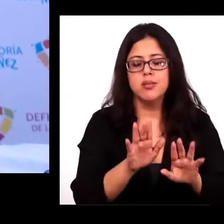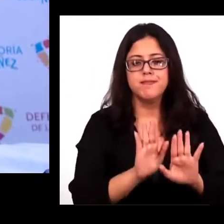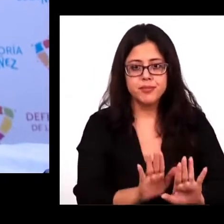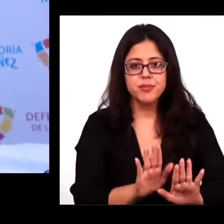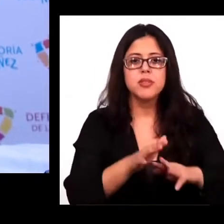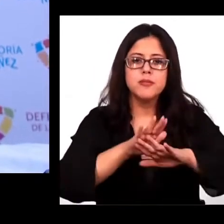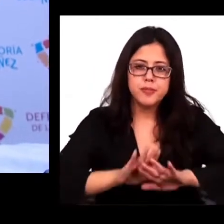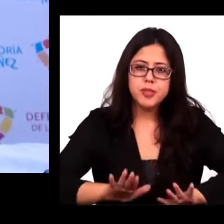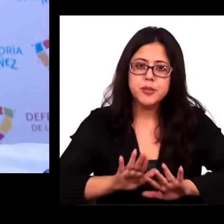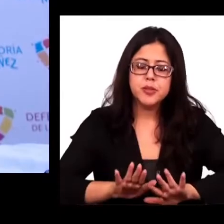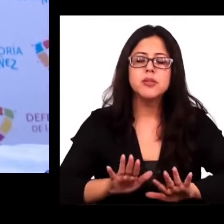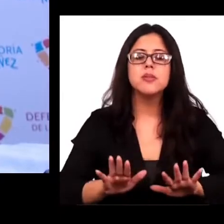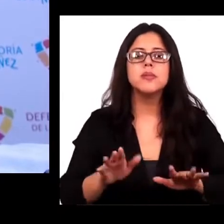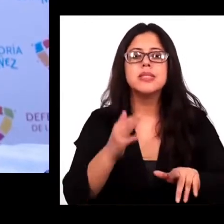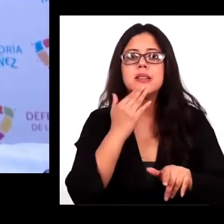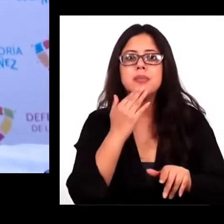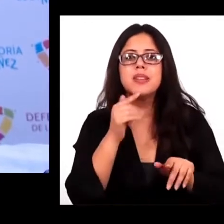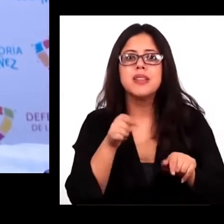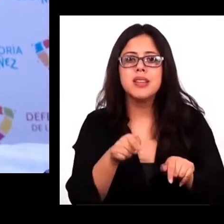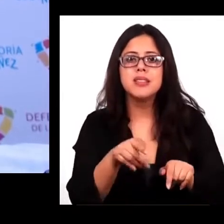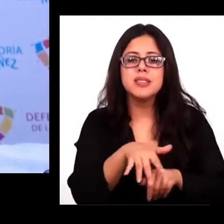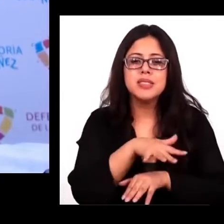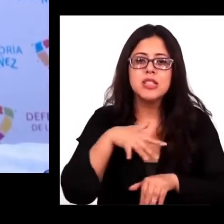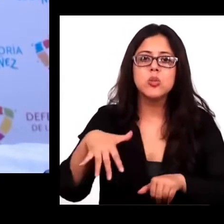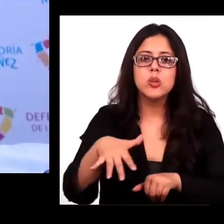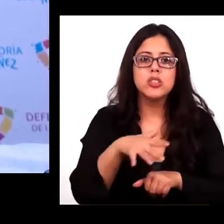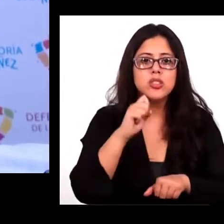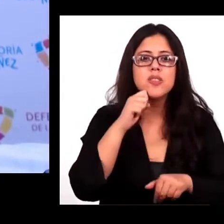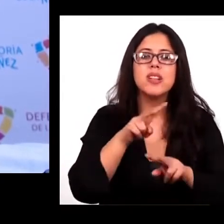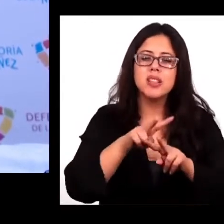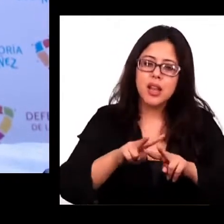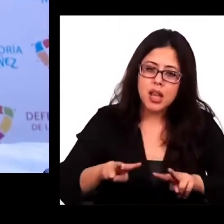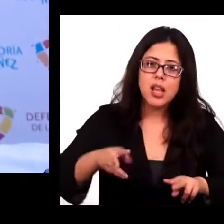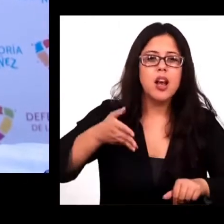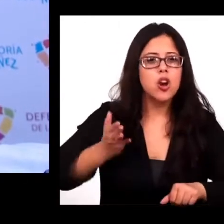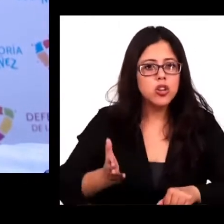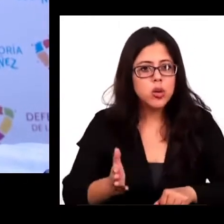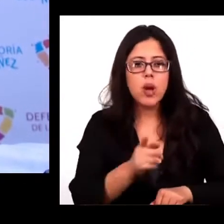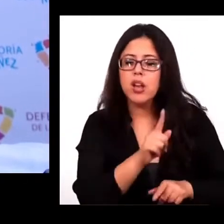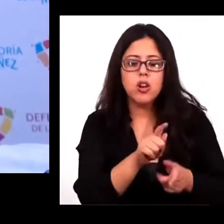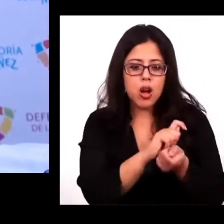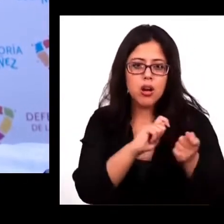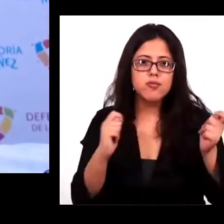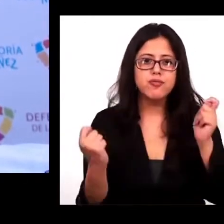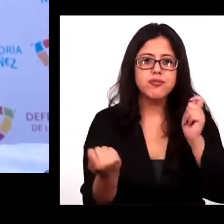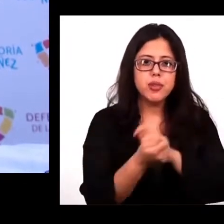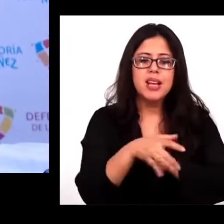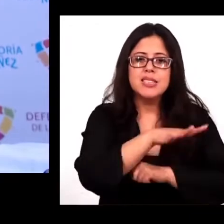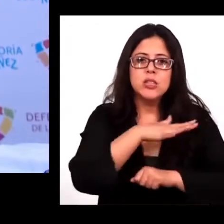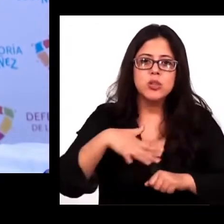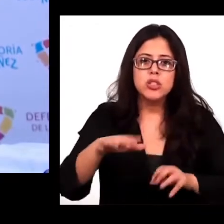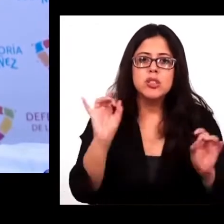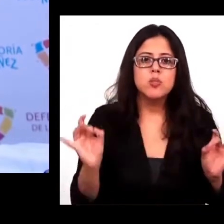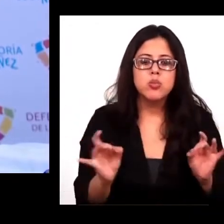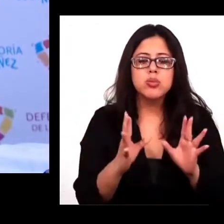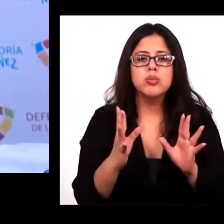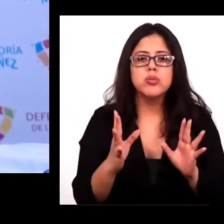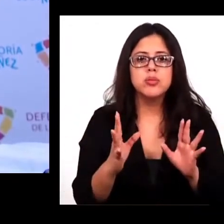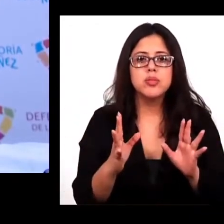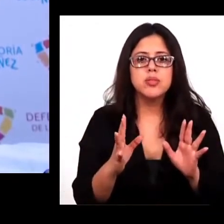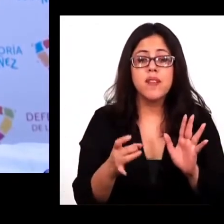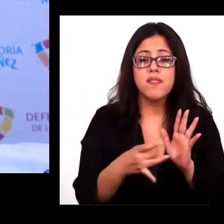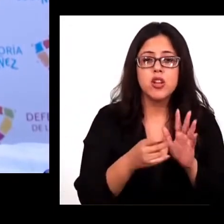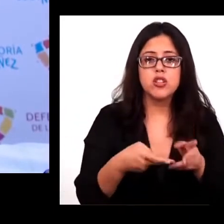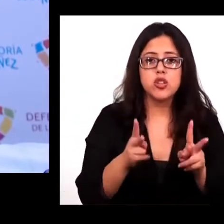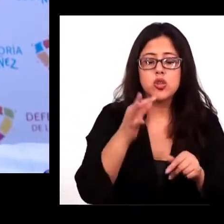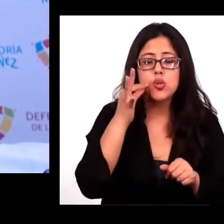en definitiva, siga manteniéndose en lo pacífico y no pasemos a situaciones que involucran no solo la posible violación de